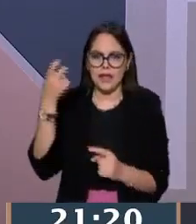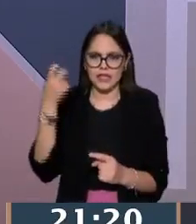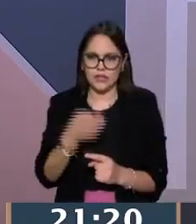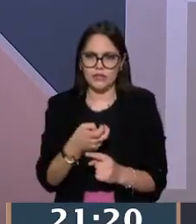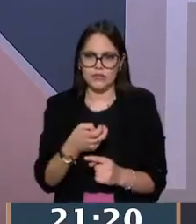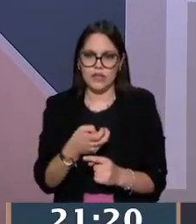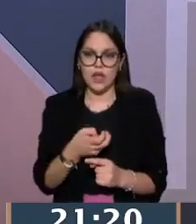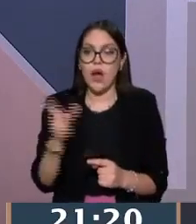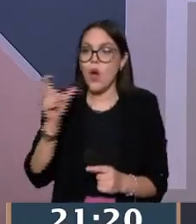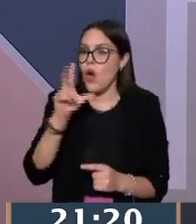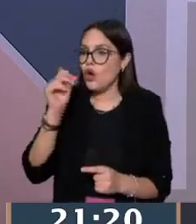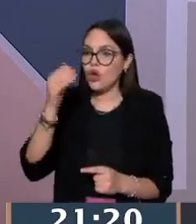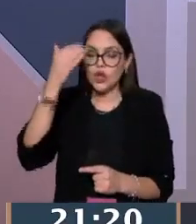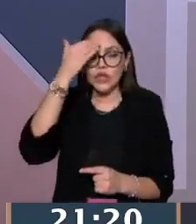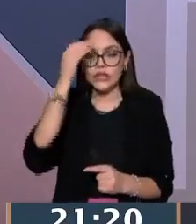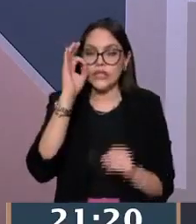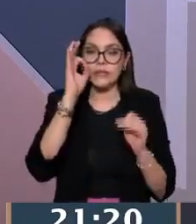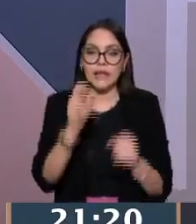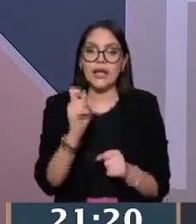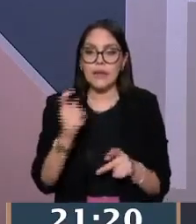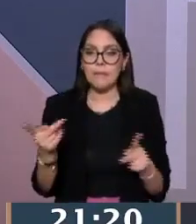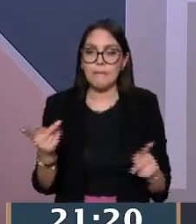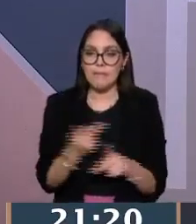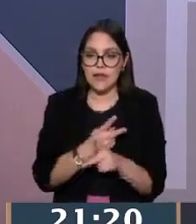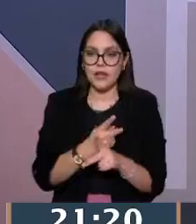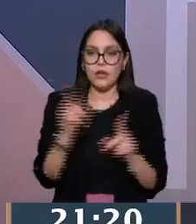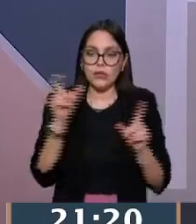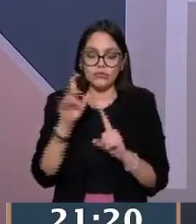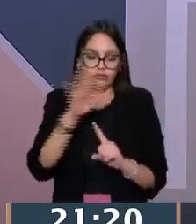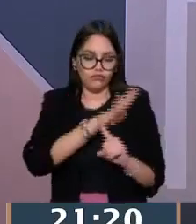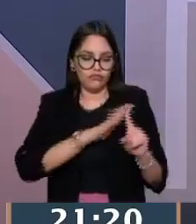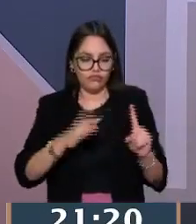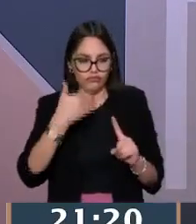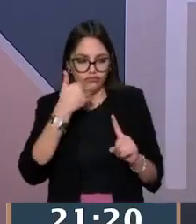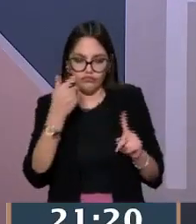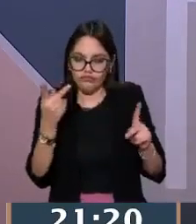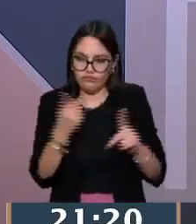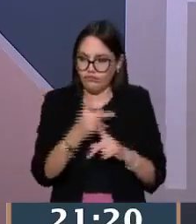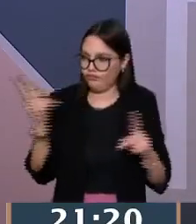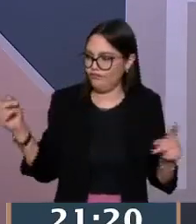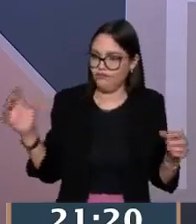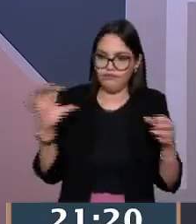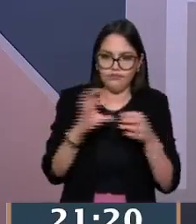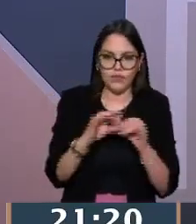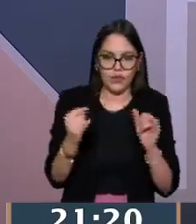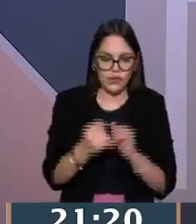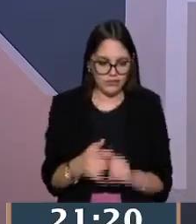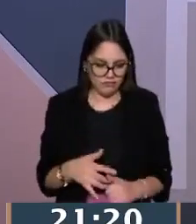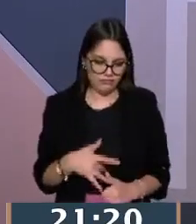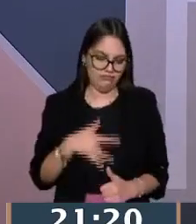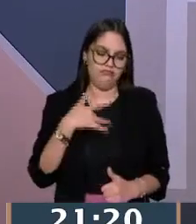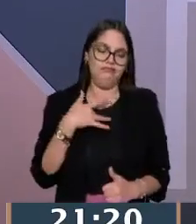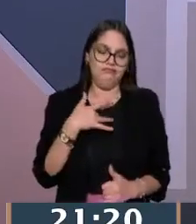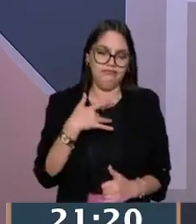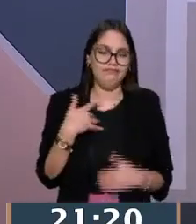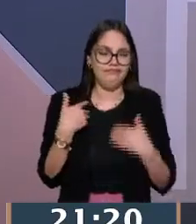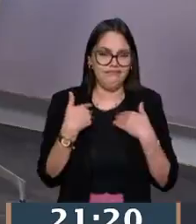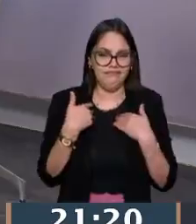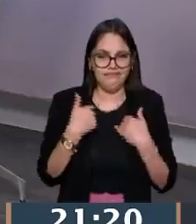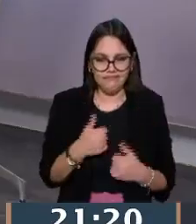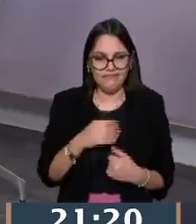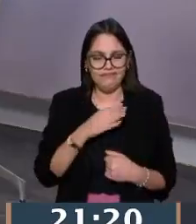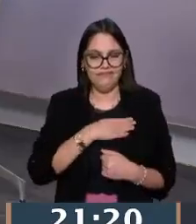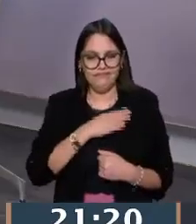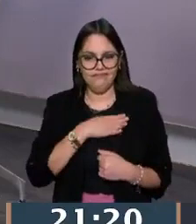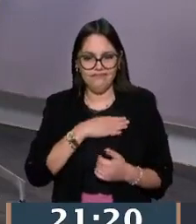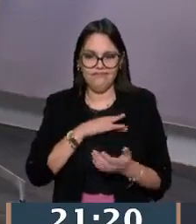Que desconoce lo que tiene que ver con la estructura del bien común, desconoce lo que tiene que ver con la solidaridad, en un sentido no